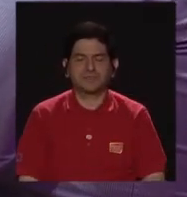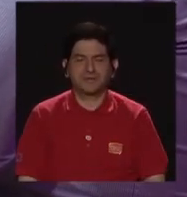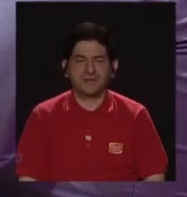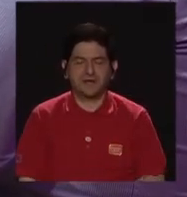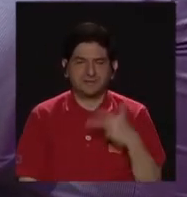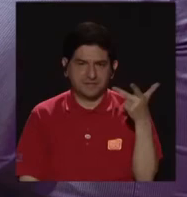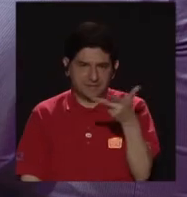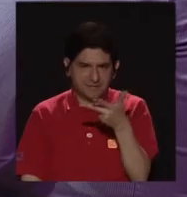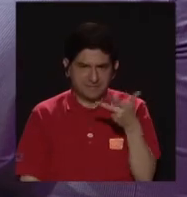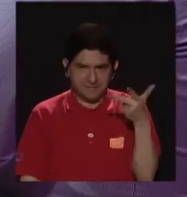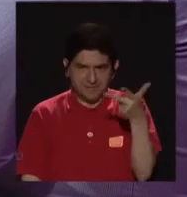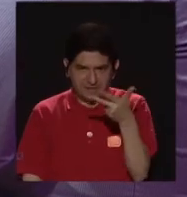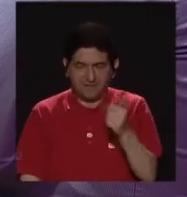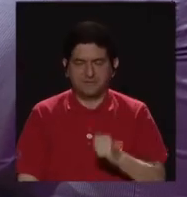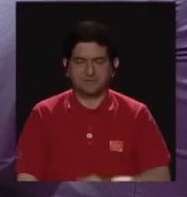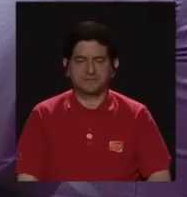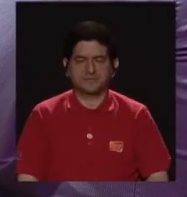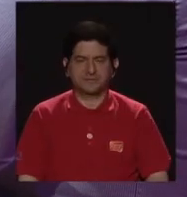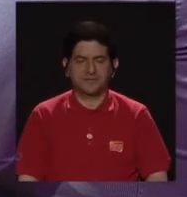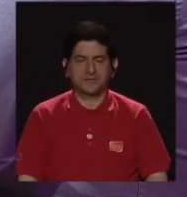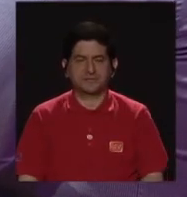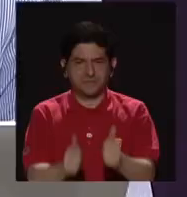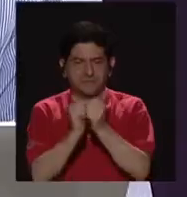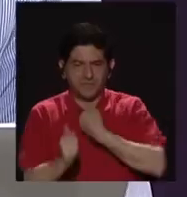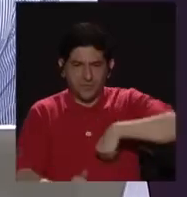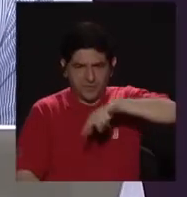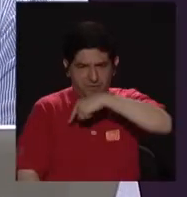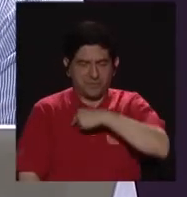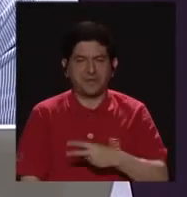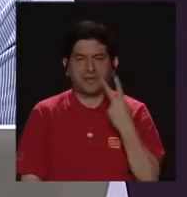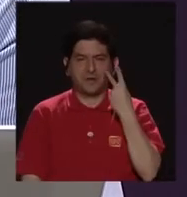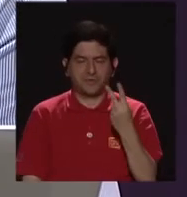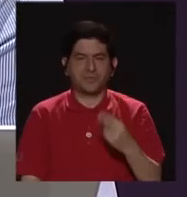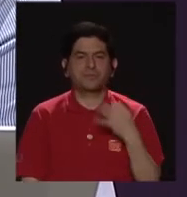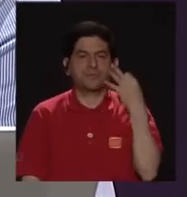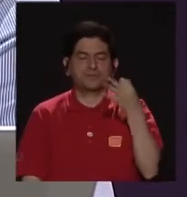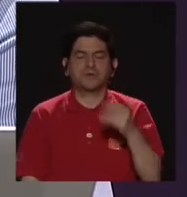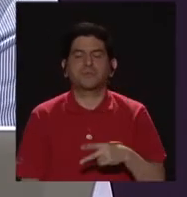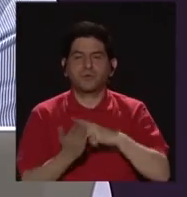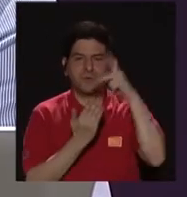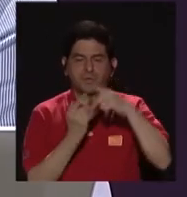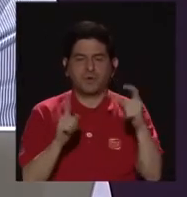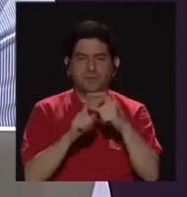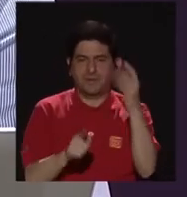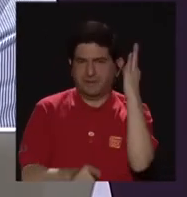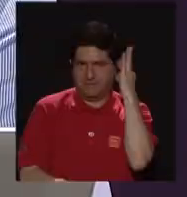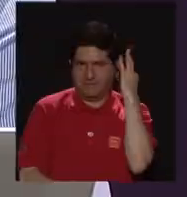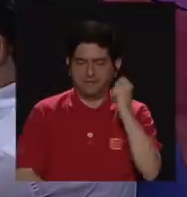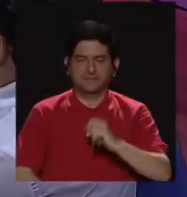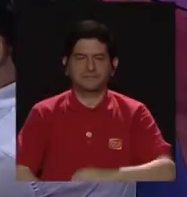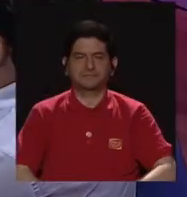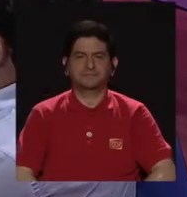a citar a delay sí por acompañarnos y nos vemos en una próxima edición de palabras de mujer